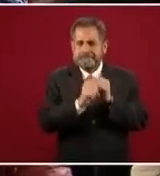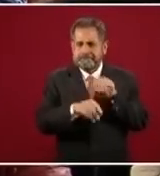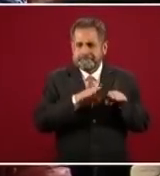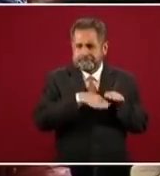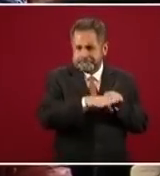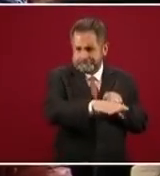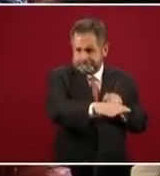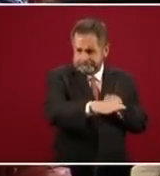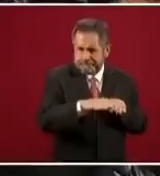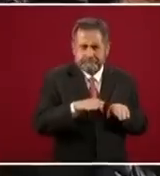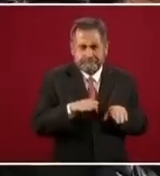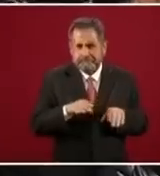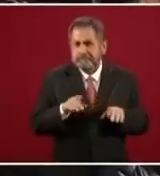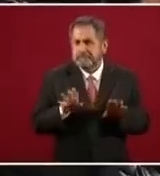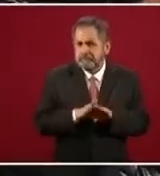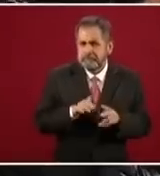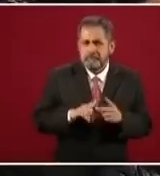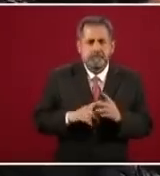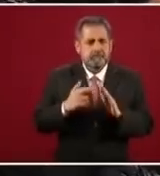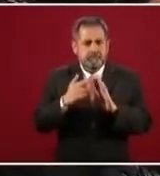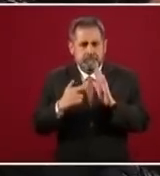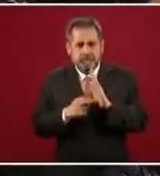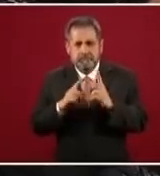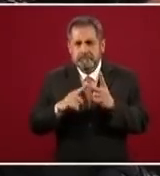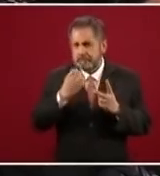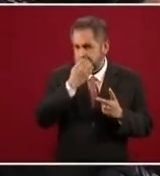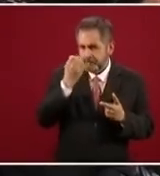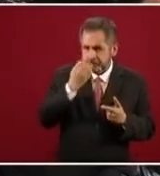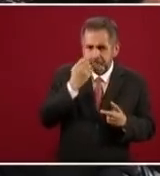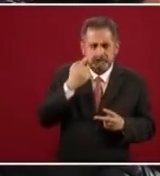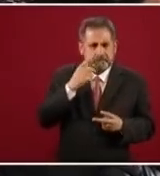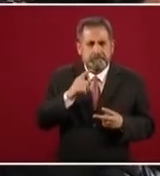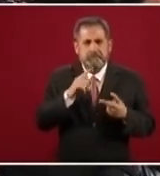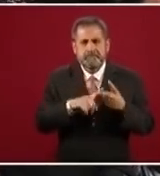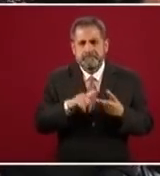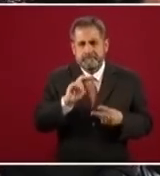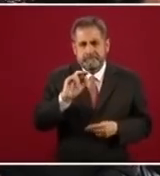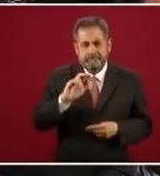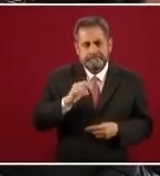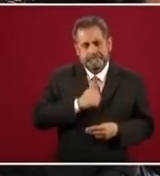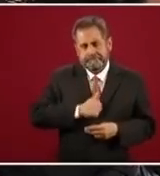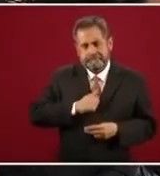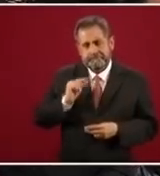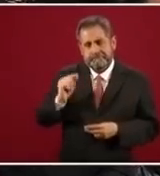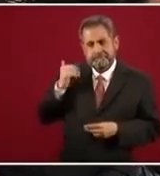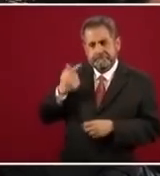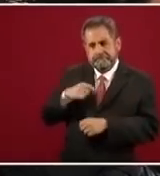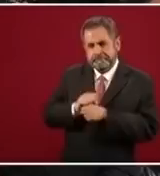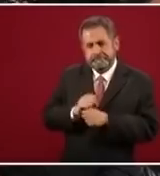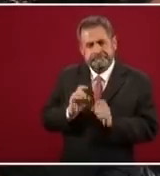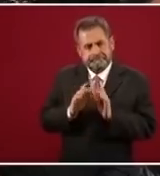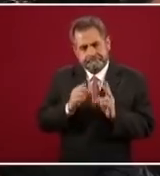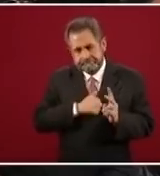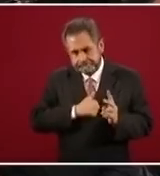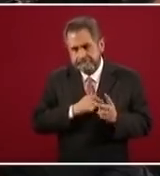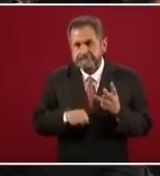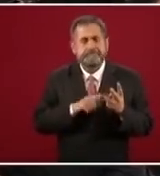si va a atender el tema, por ejemplo, de protocolos en las escuelas ahora por los lamentables sucesos de hace unas semanas, y